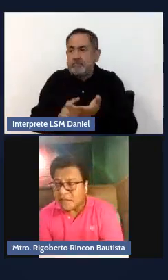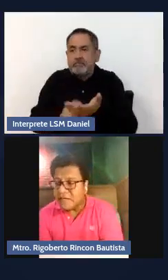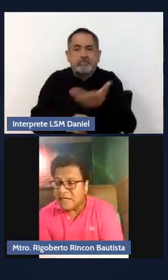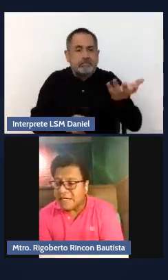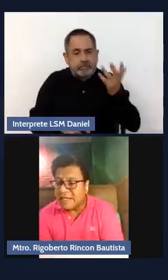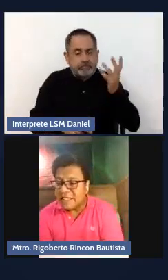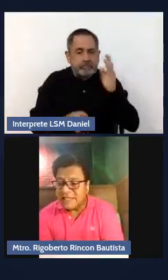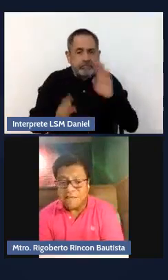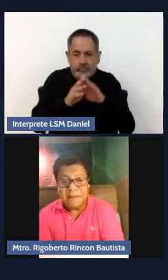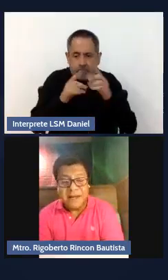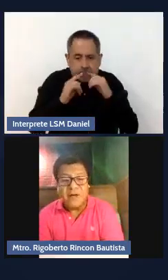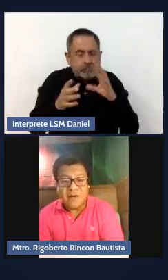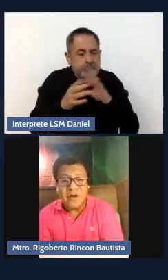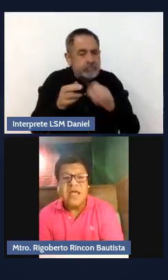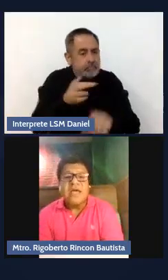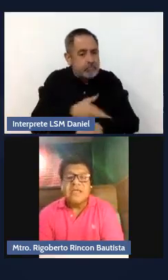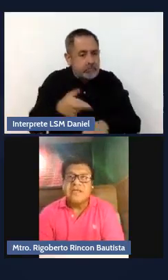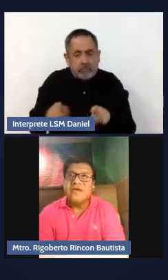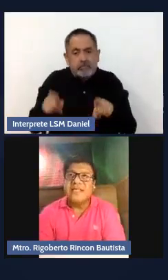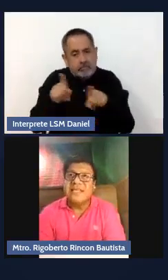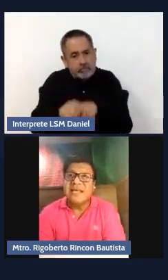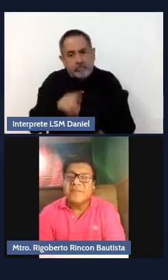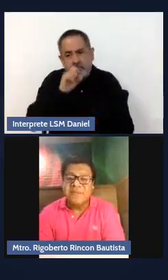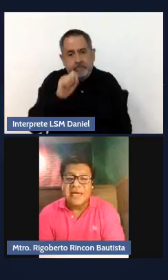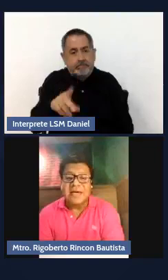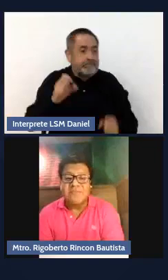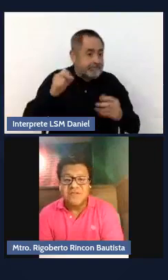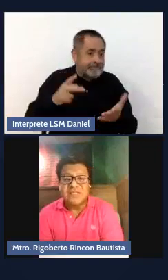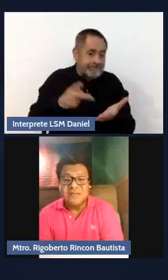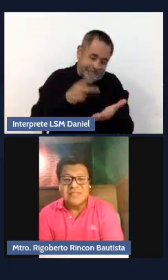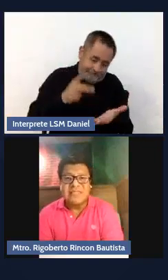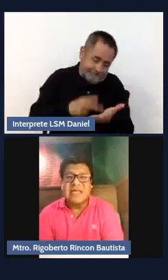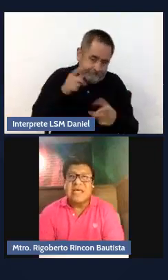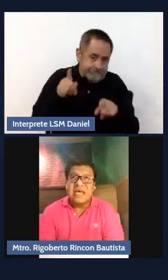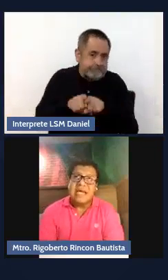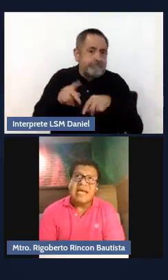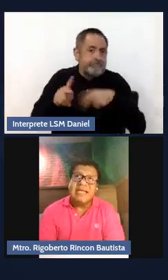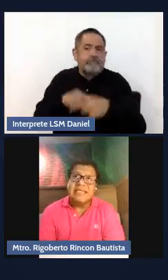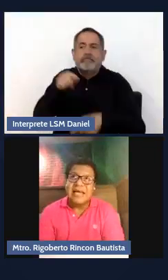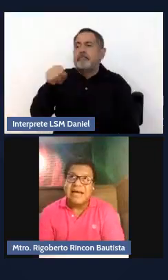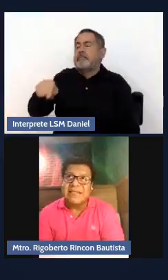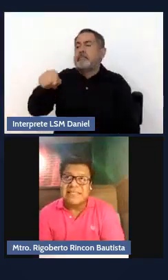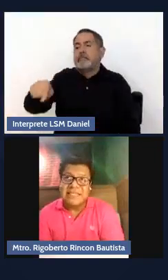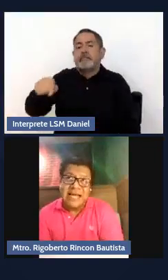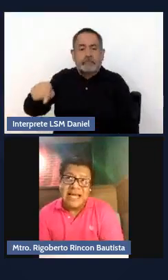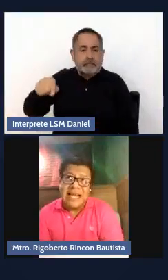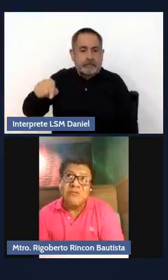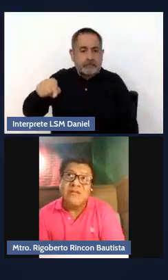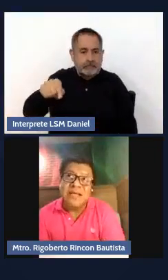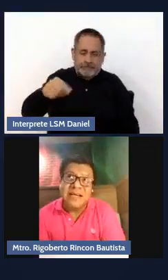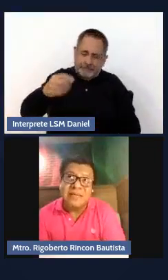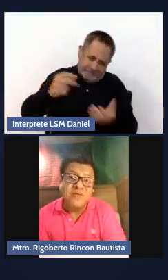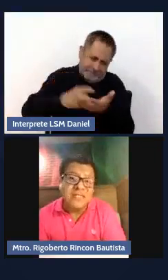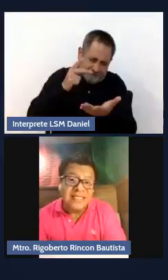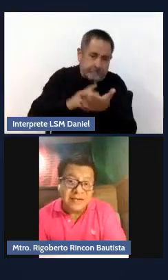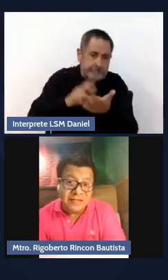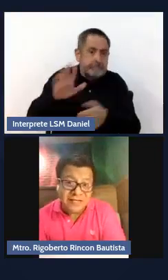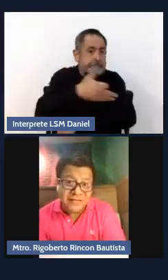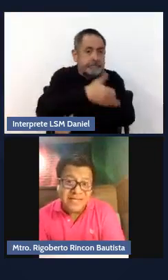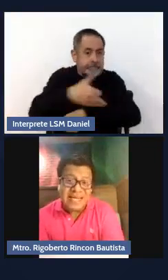del papel o rol, sino que hacía hincapié que muchas veces, a veces en muchas de nuestras